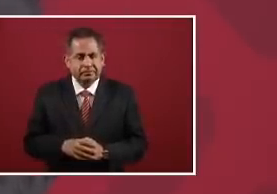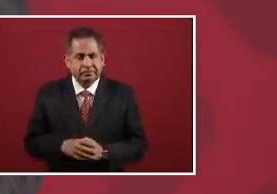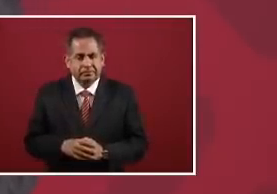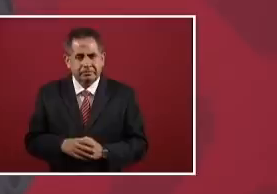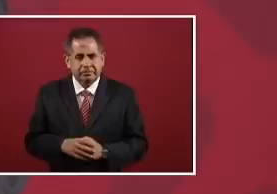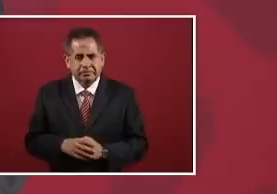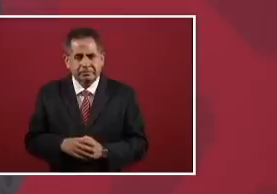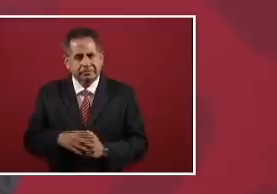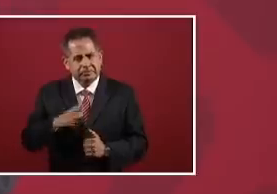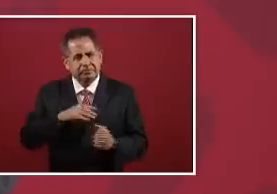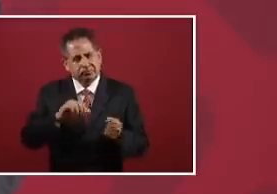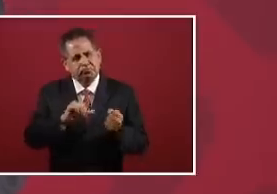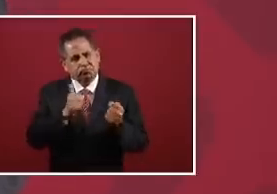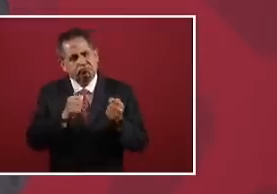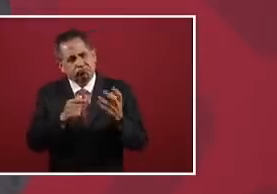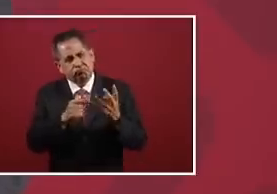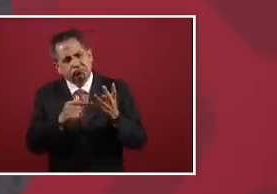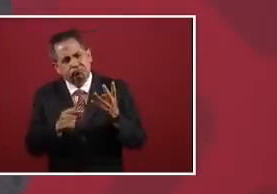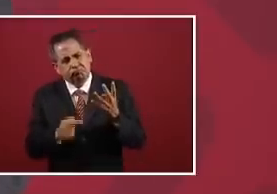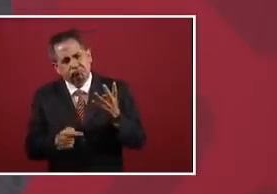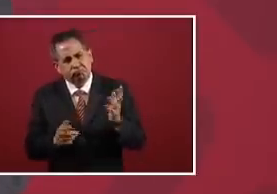pues otros,